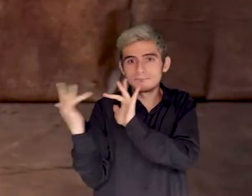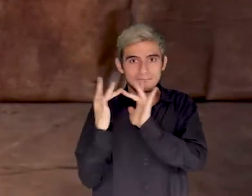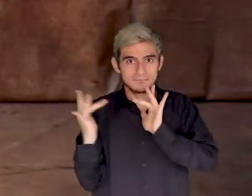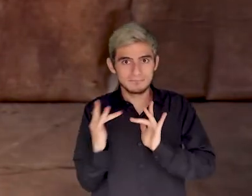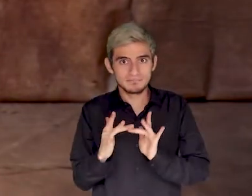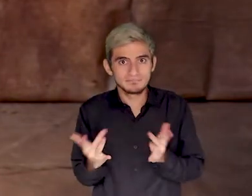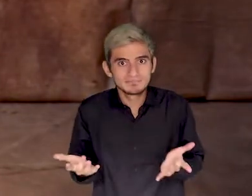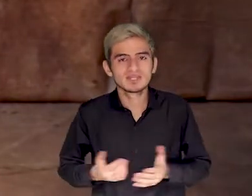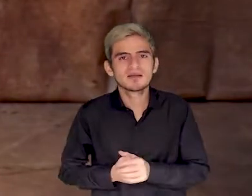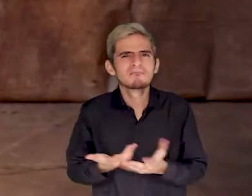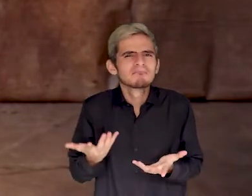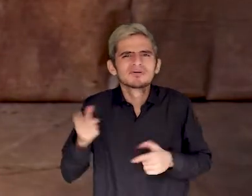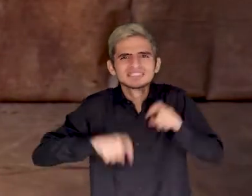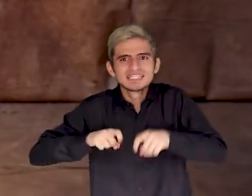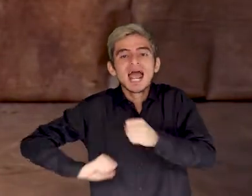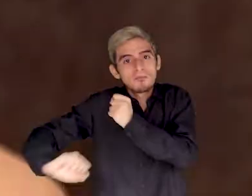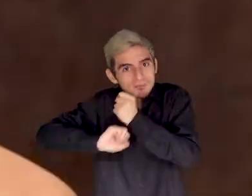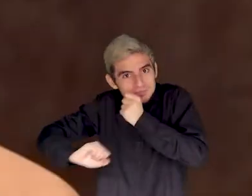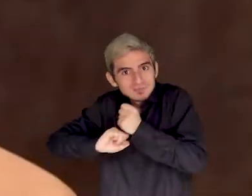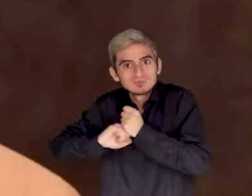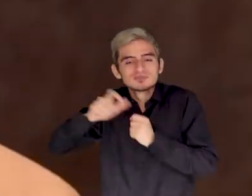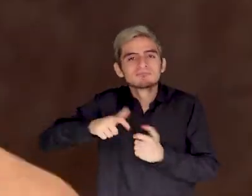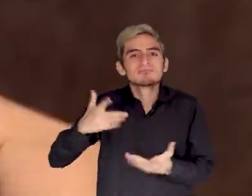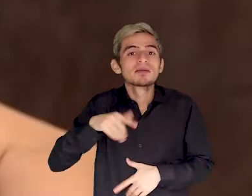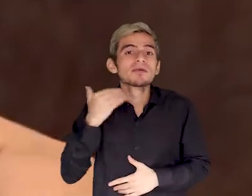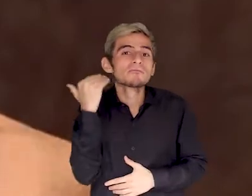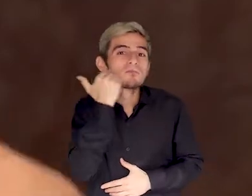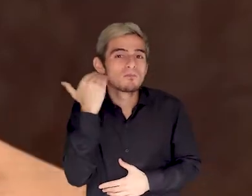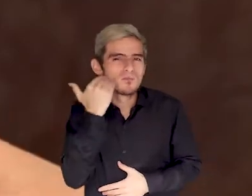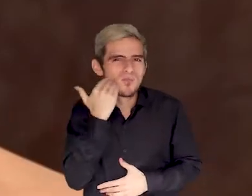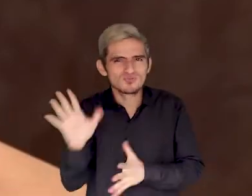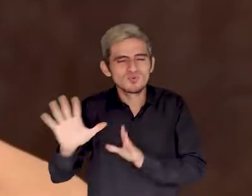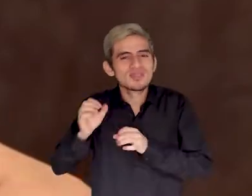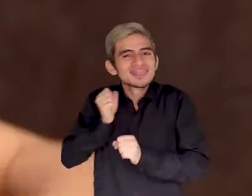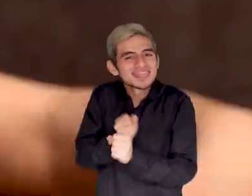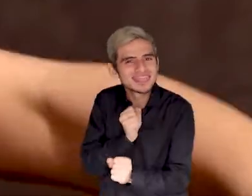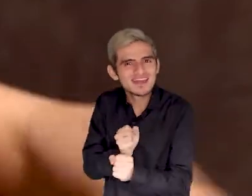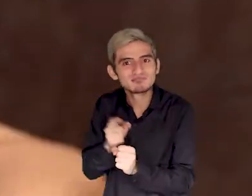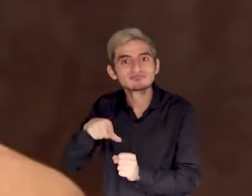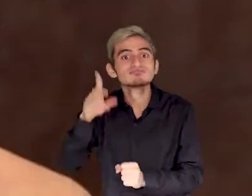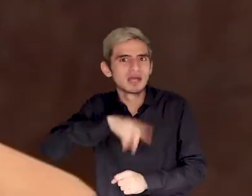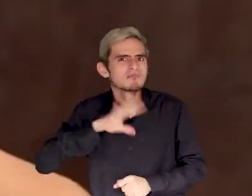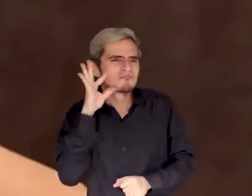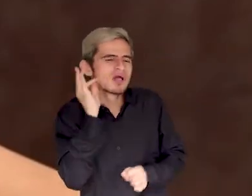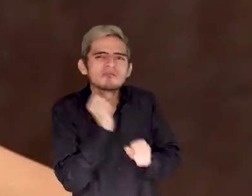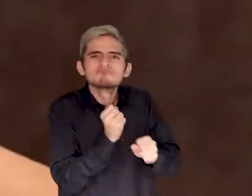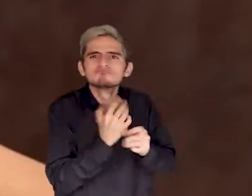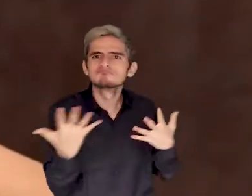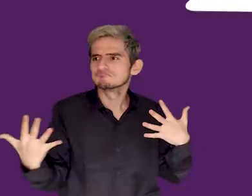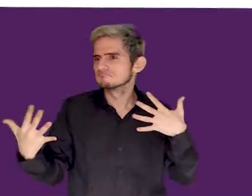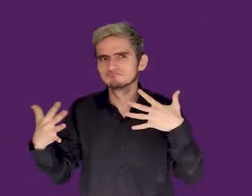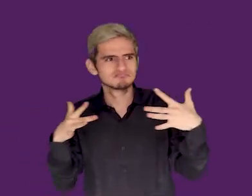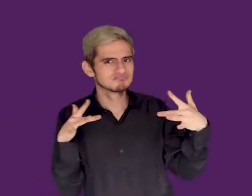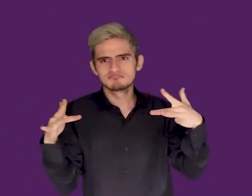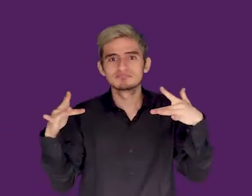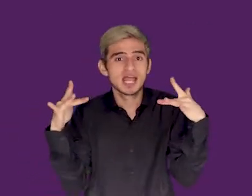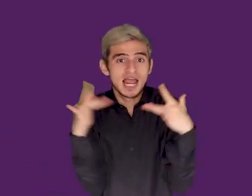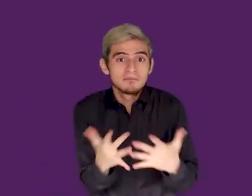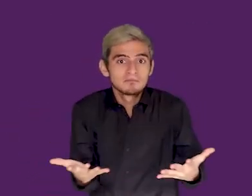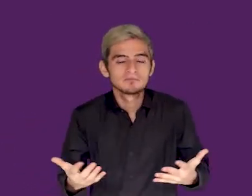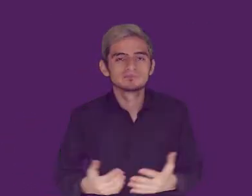ellos hacen posible el oficio de nosotras y de nosotros como hacedores de la ficción.